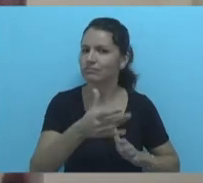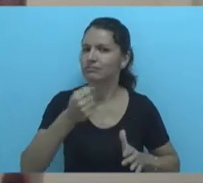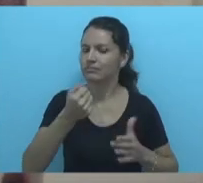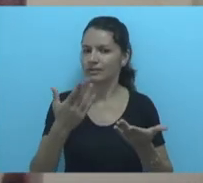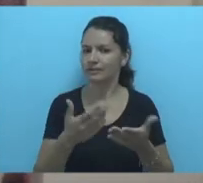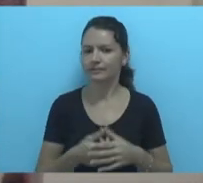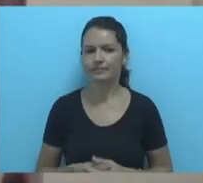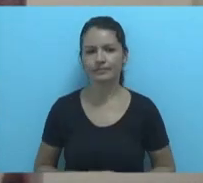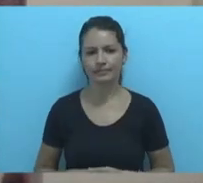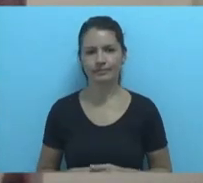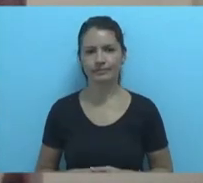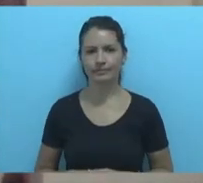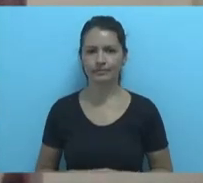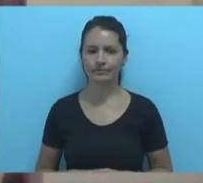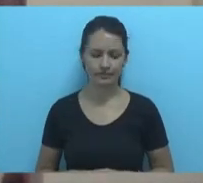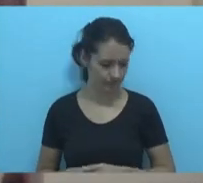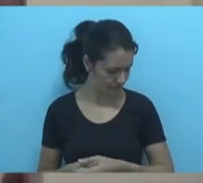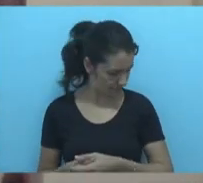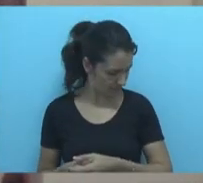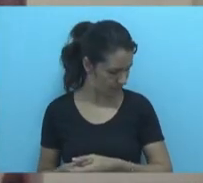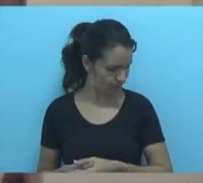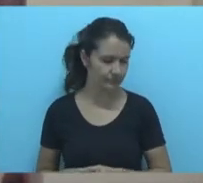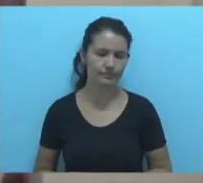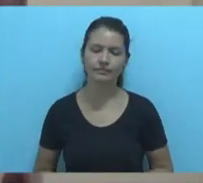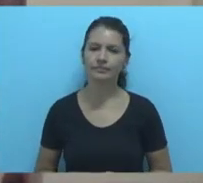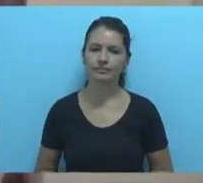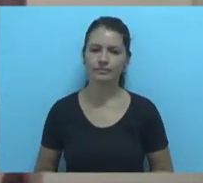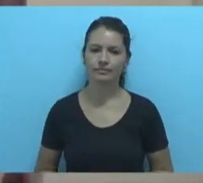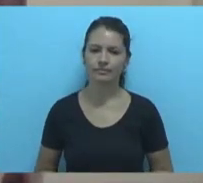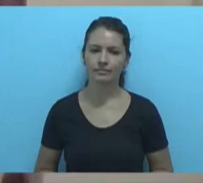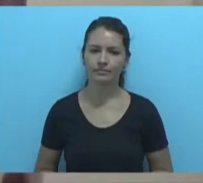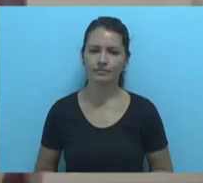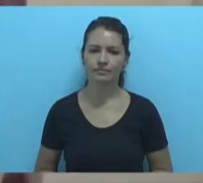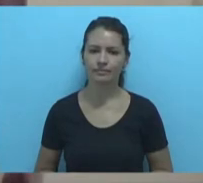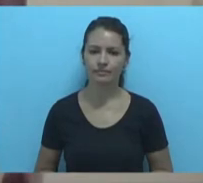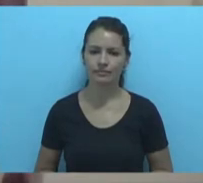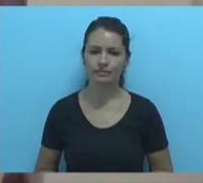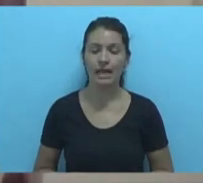que justamente donde se produce la mayor inequidad es con la ciudad de Buenos Aires.